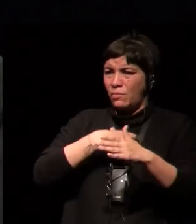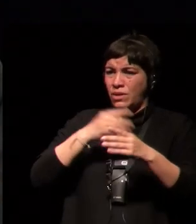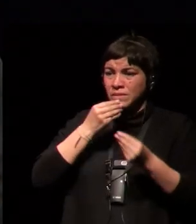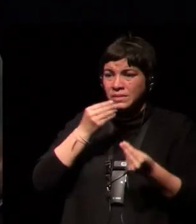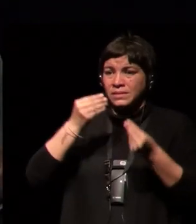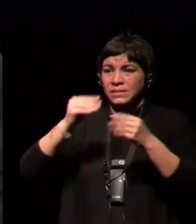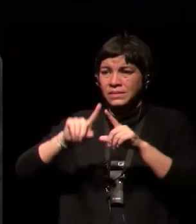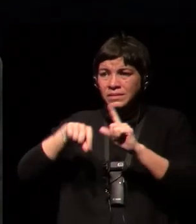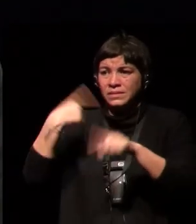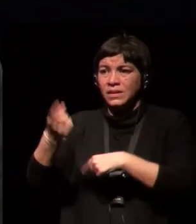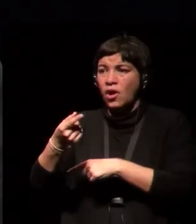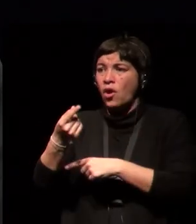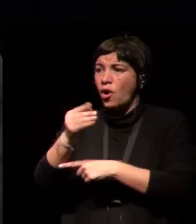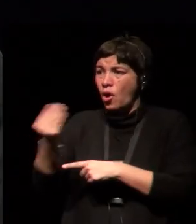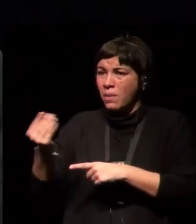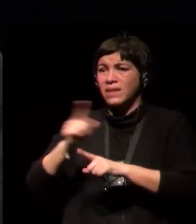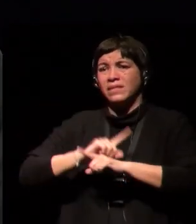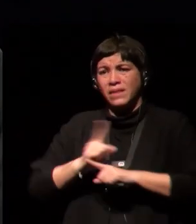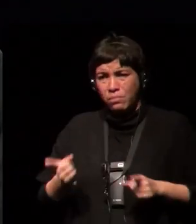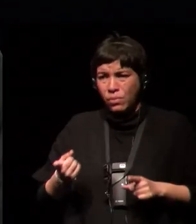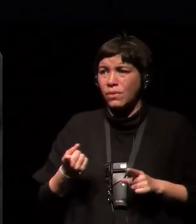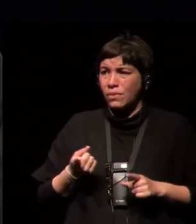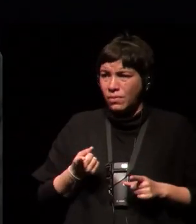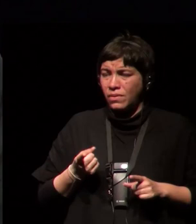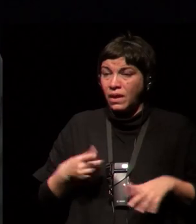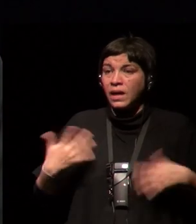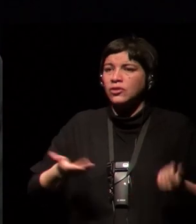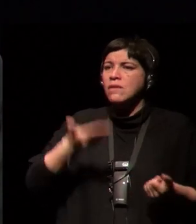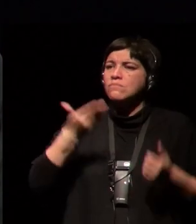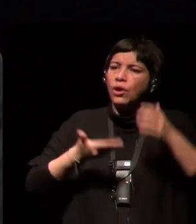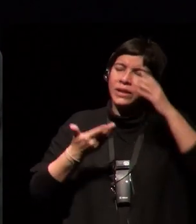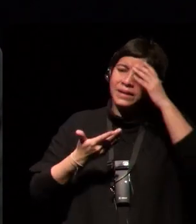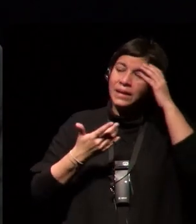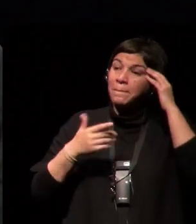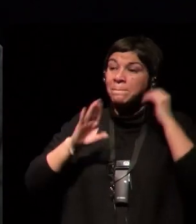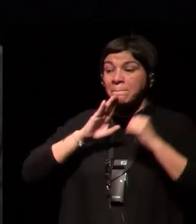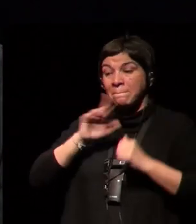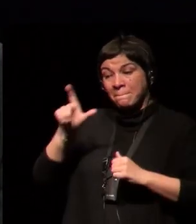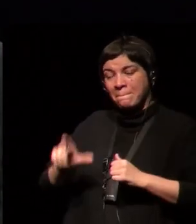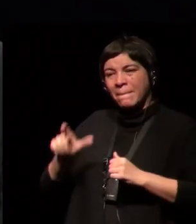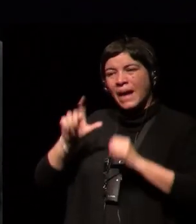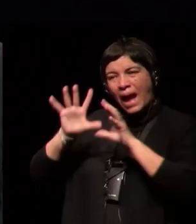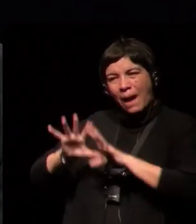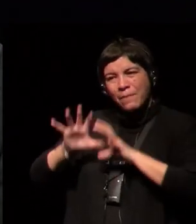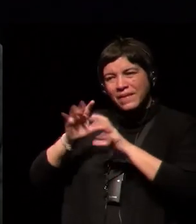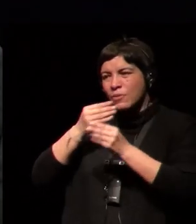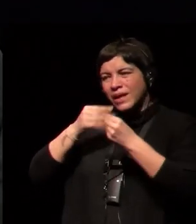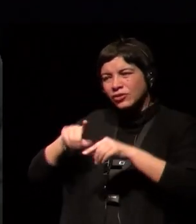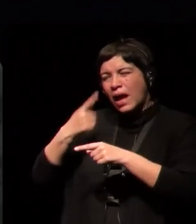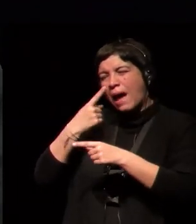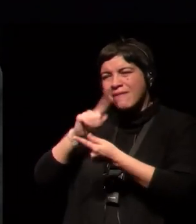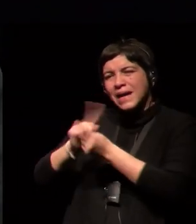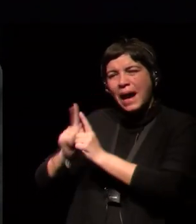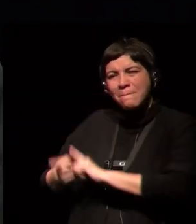sistema también caerá. Entonces es importante aprender la historia de ese joven para ver cómo se puede modificar su trayectoria. O sea, aquí vemos dos campos. Si esos